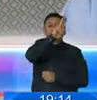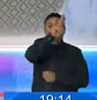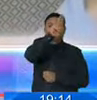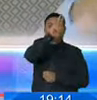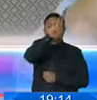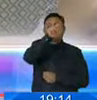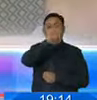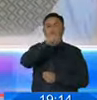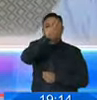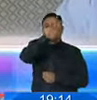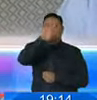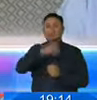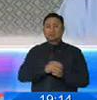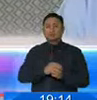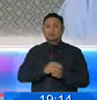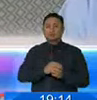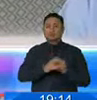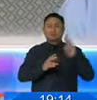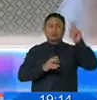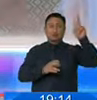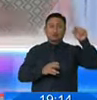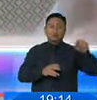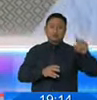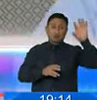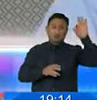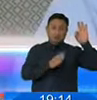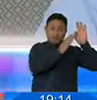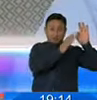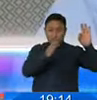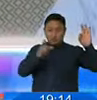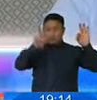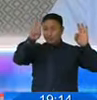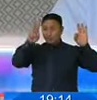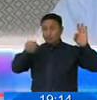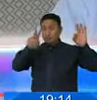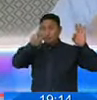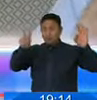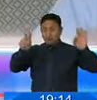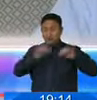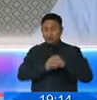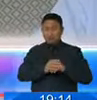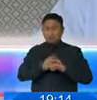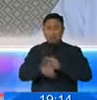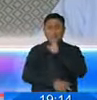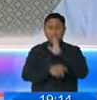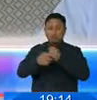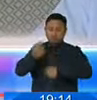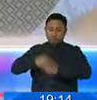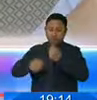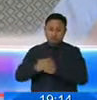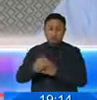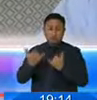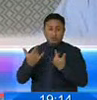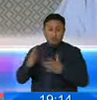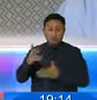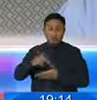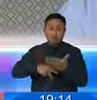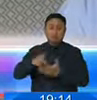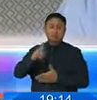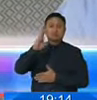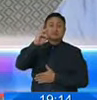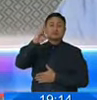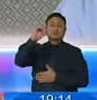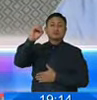2009, 1.204 millones de barriles para pagar esta deuda. Hasta el momento hemos pagado más de 600